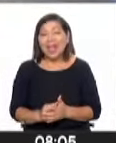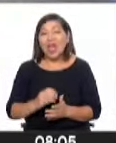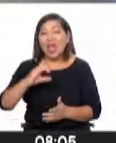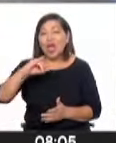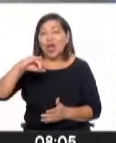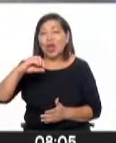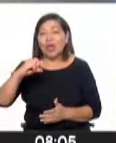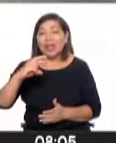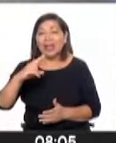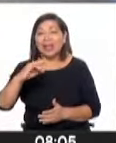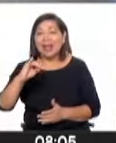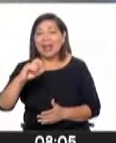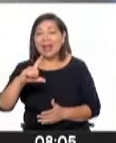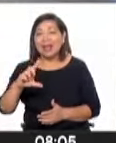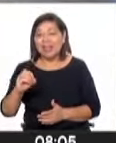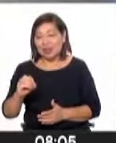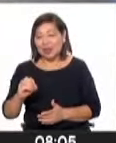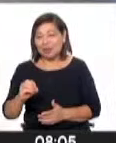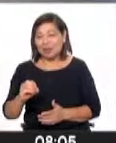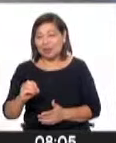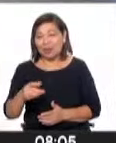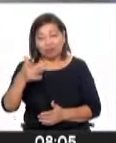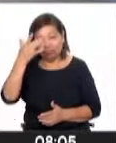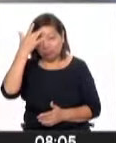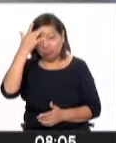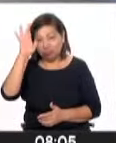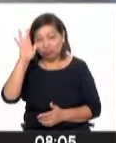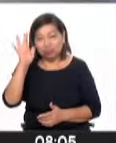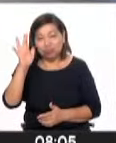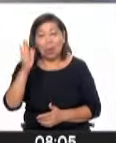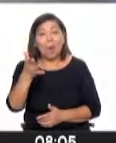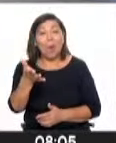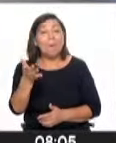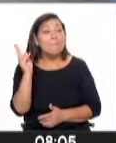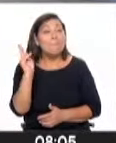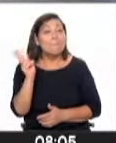nos acompañaba, experto, docente en